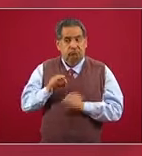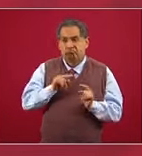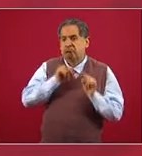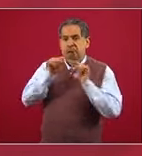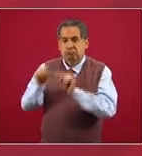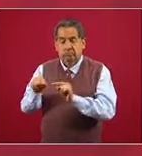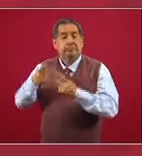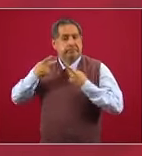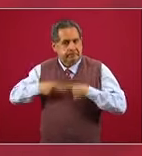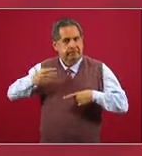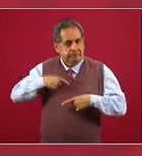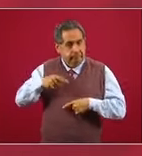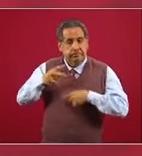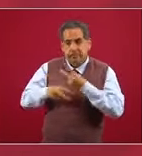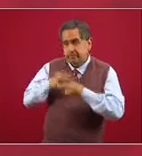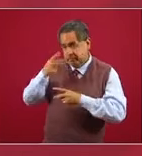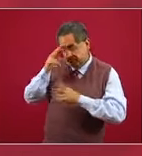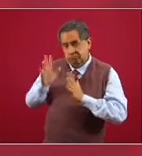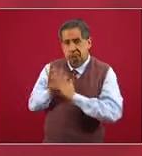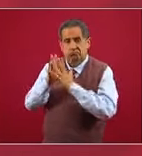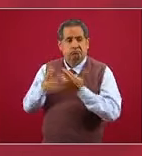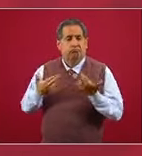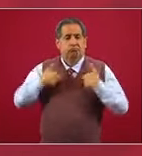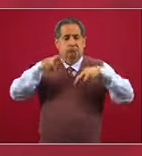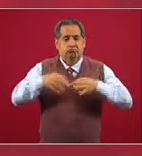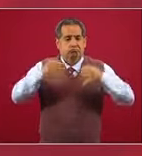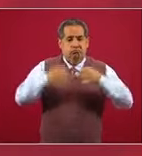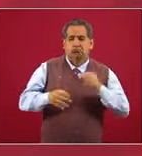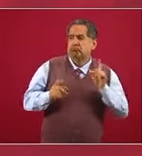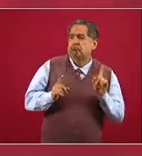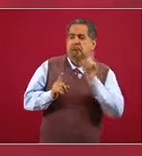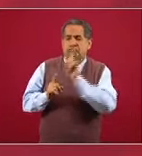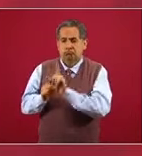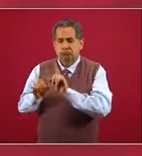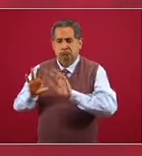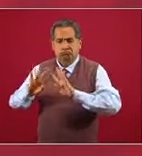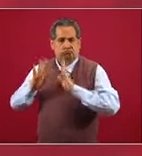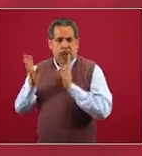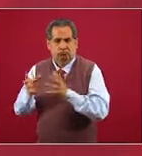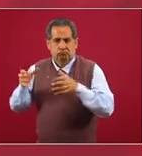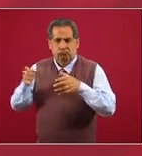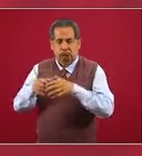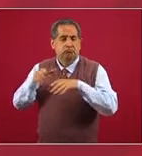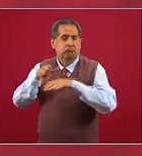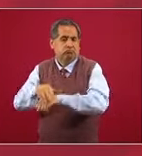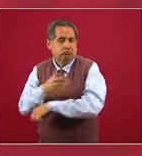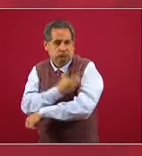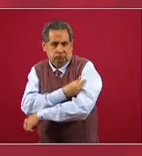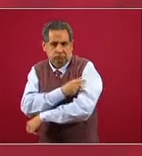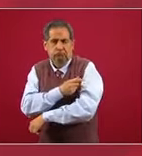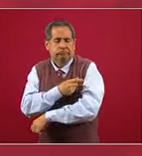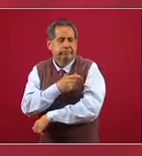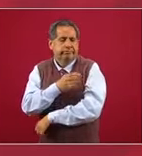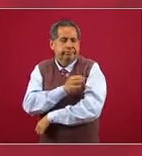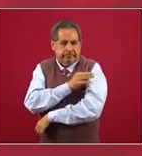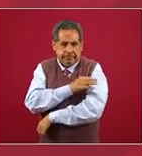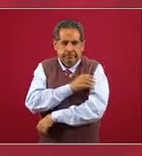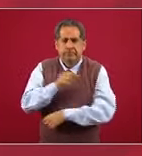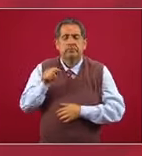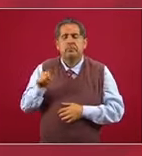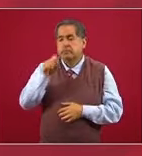tener personas que participan como representantes oficiales ante este grupo de expertos en vacuna. Ellos han